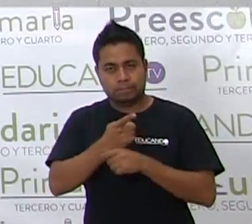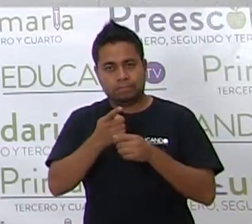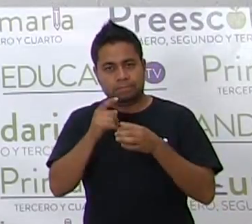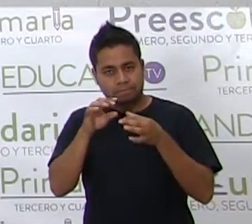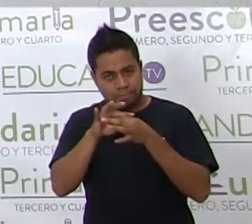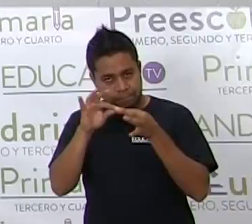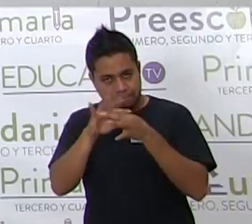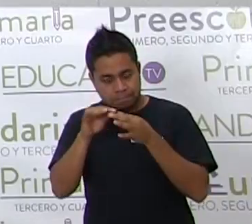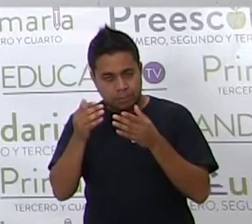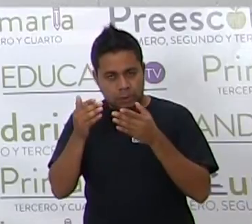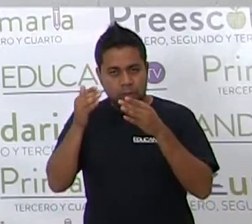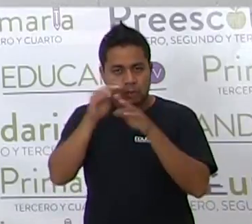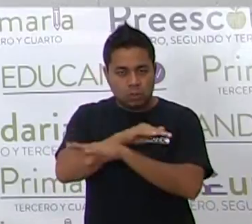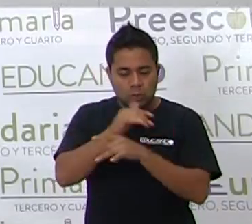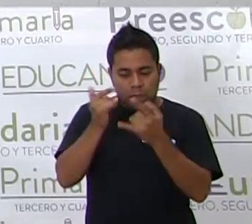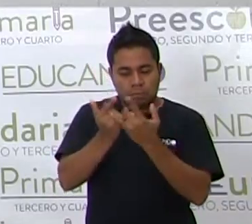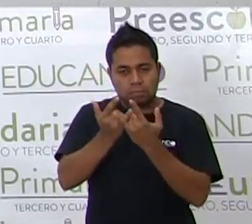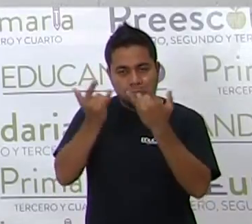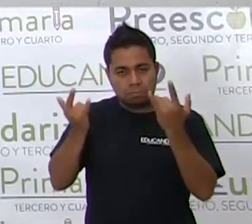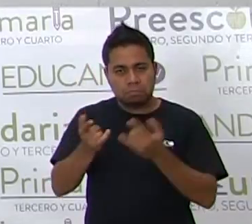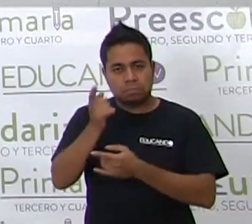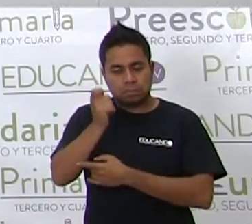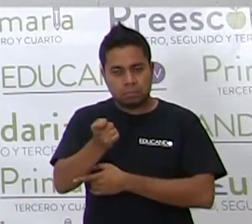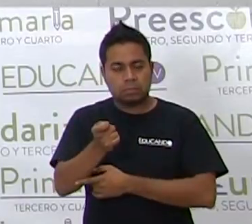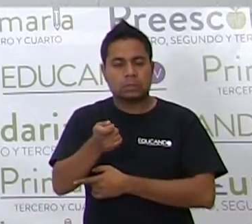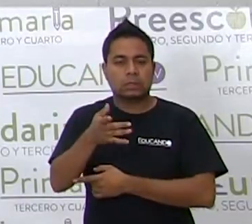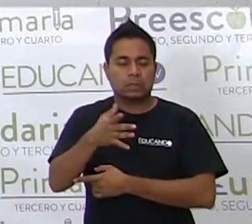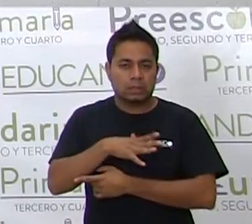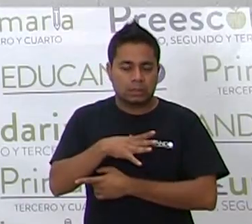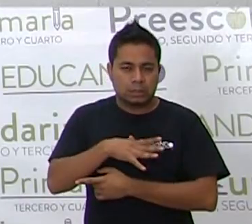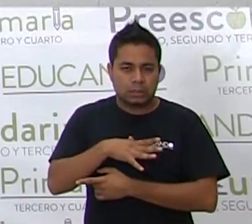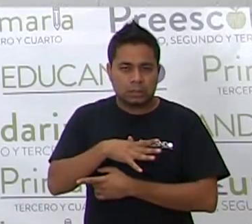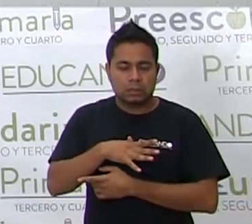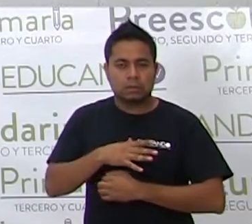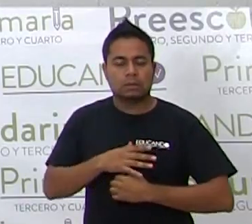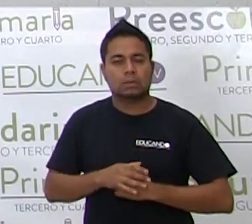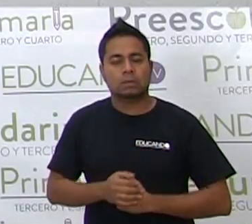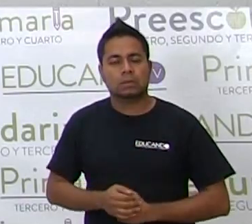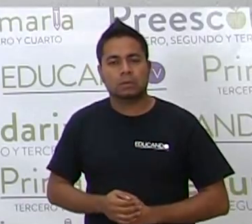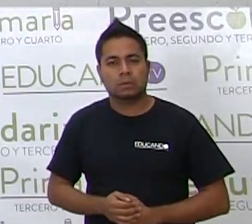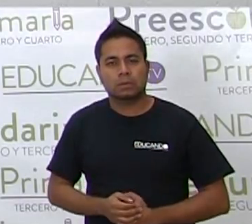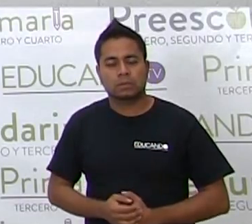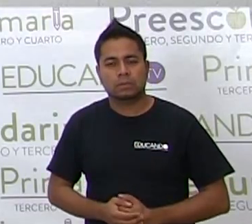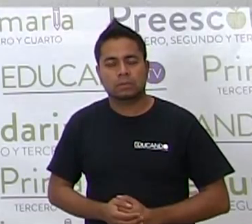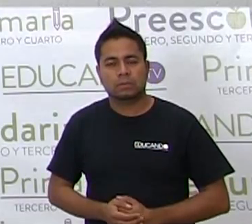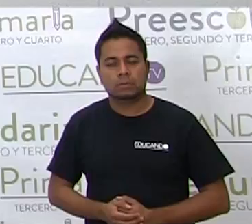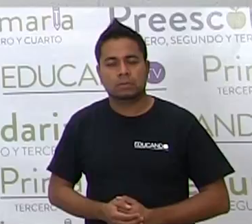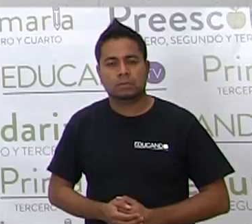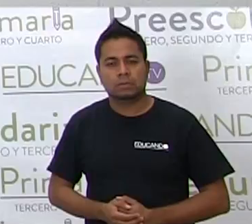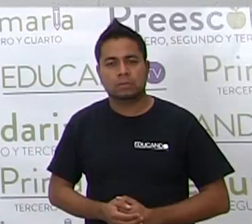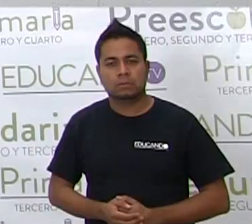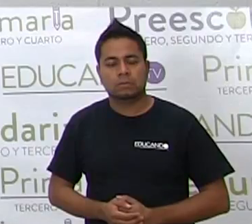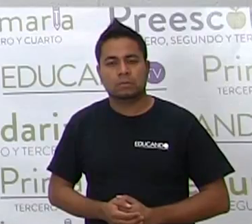aquellas leyendas que tienen un corte que lo llamamos así: